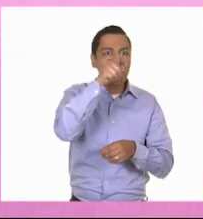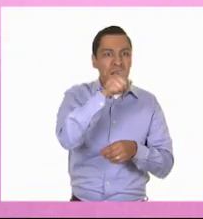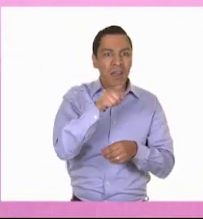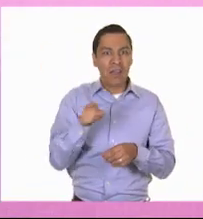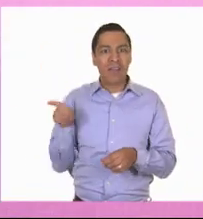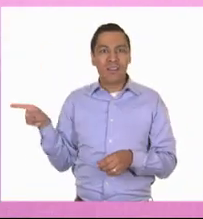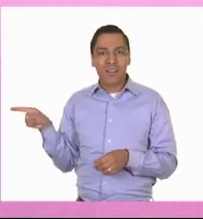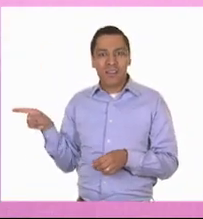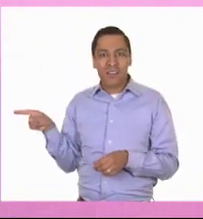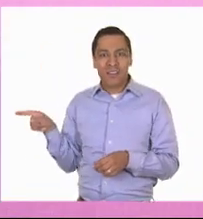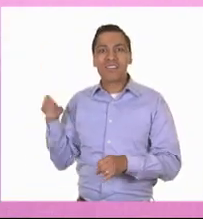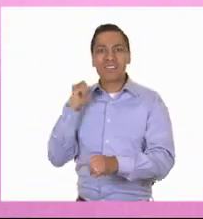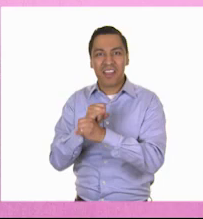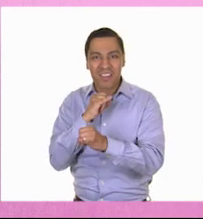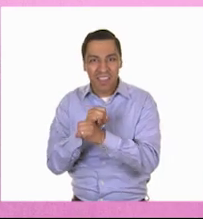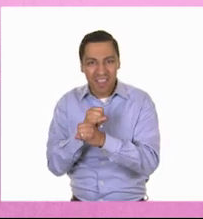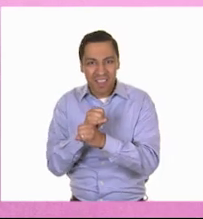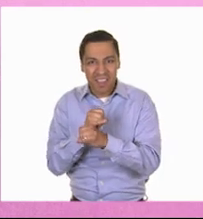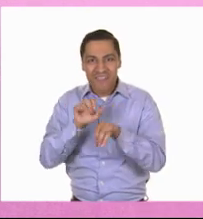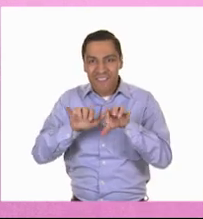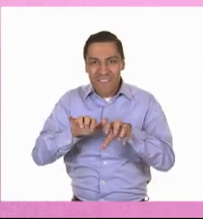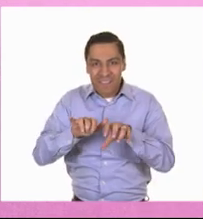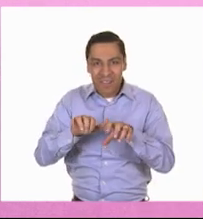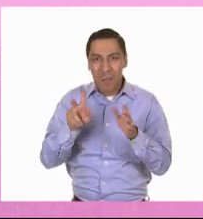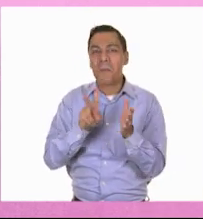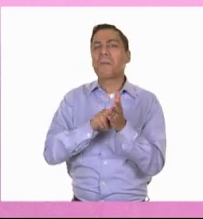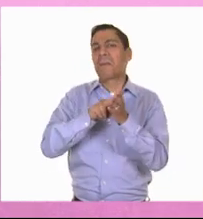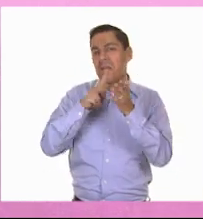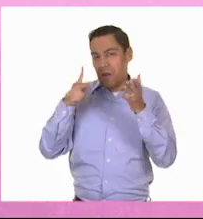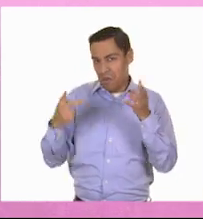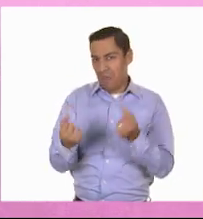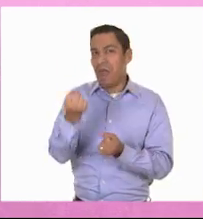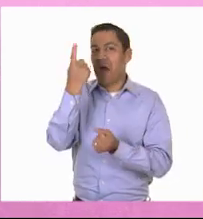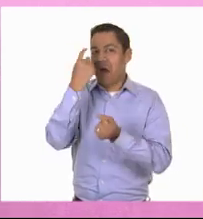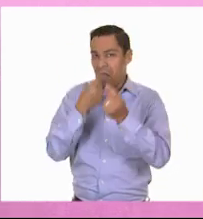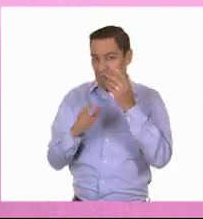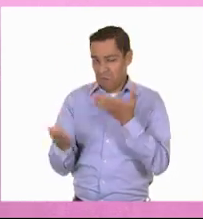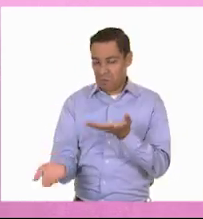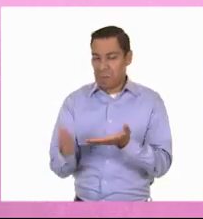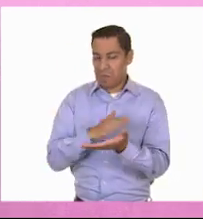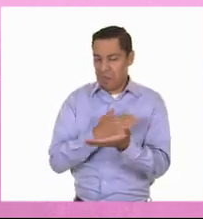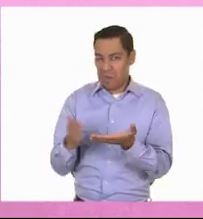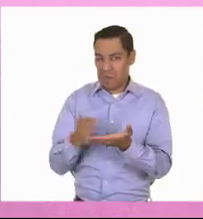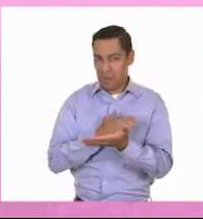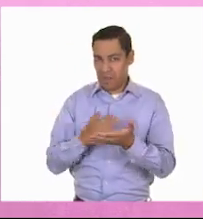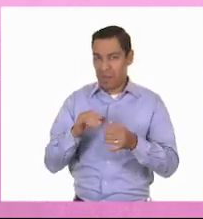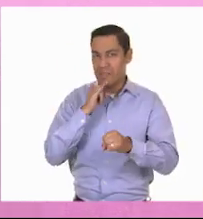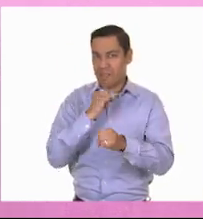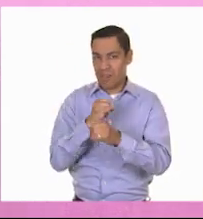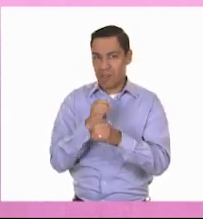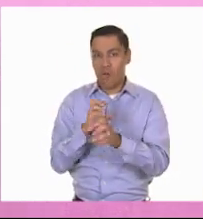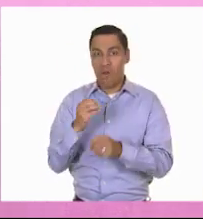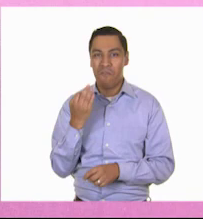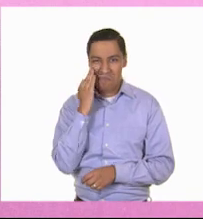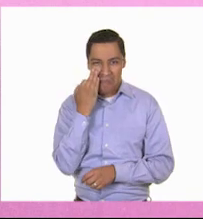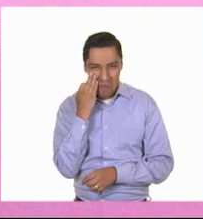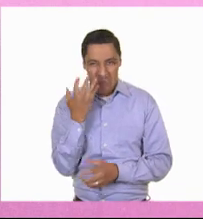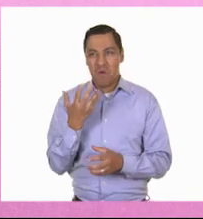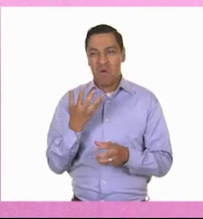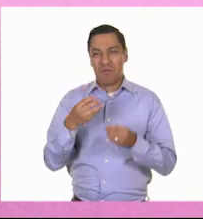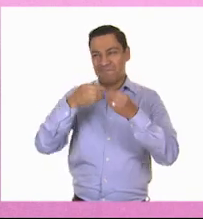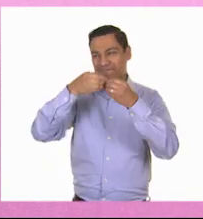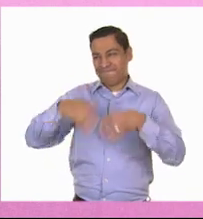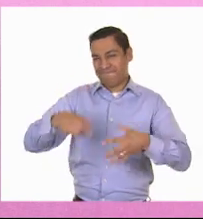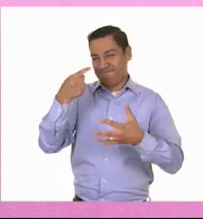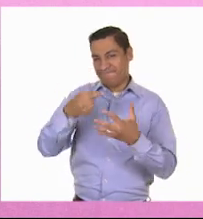El internet, los periódicos también tienen, algunos tienen página web y también las redes sociales.